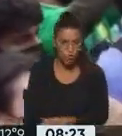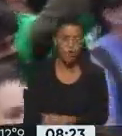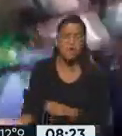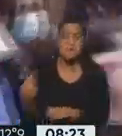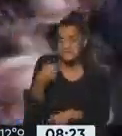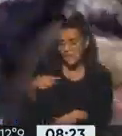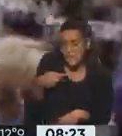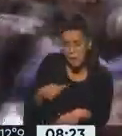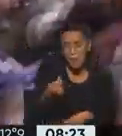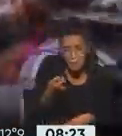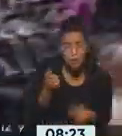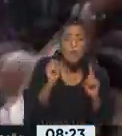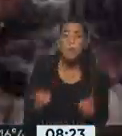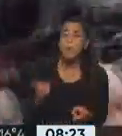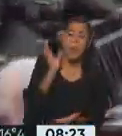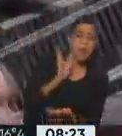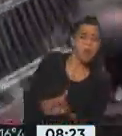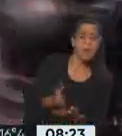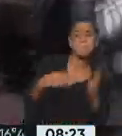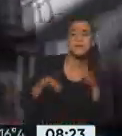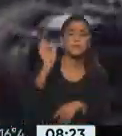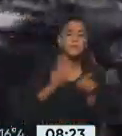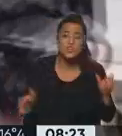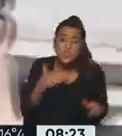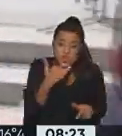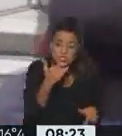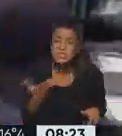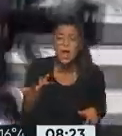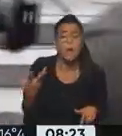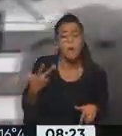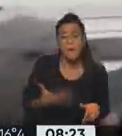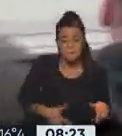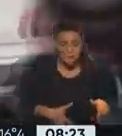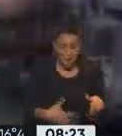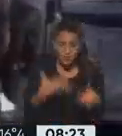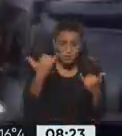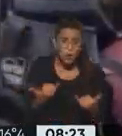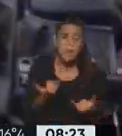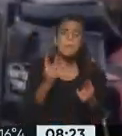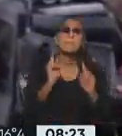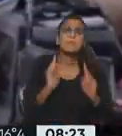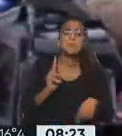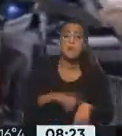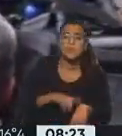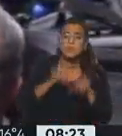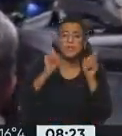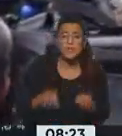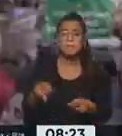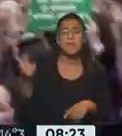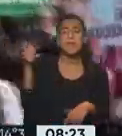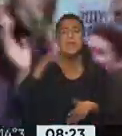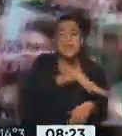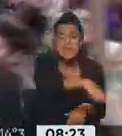pocas semanas de gestación cuando la mayoría de las personas no saben todavía que están embarazadas pero al mismo tiempo los estados que lo